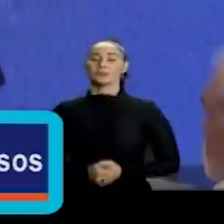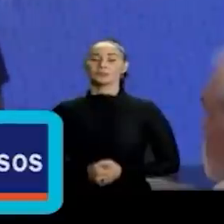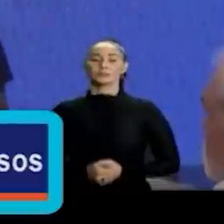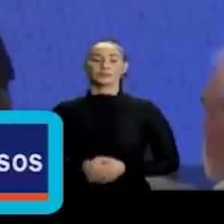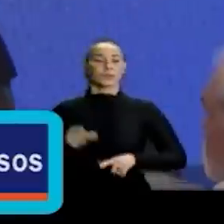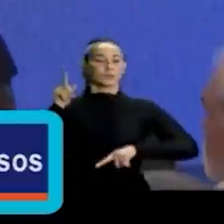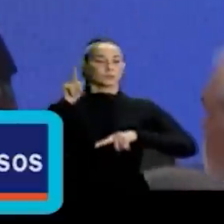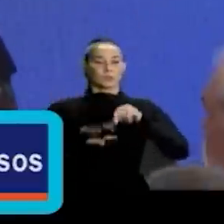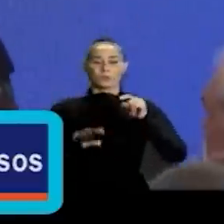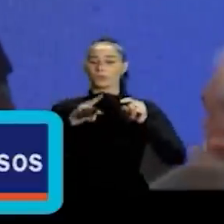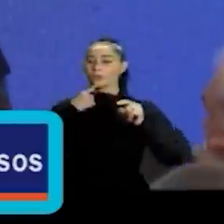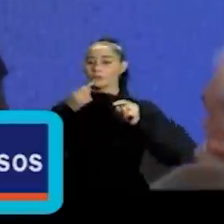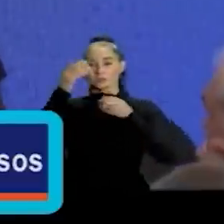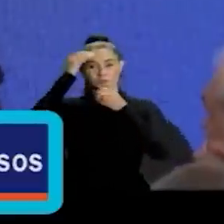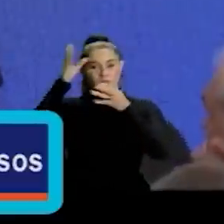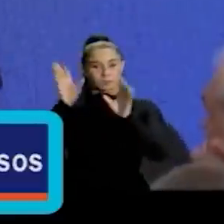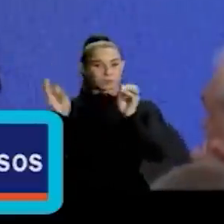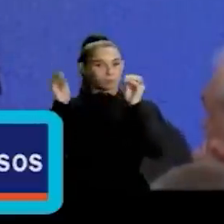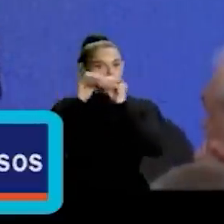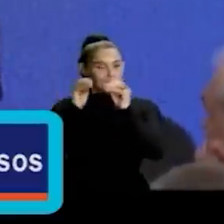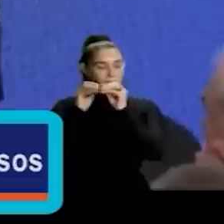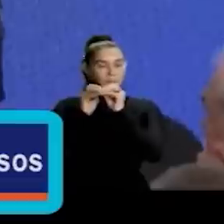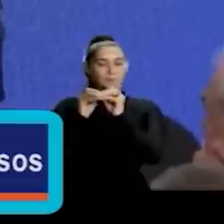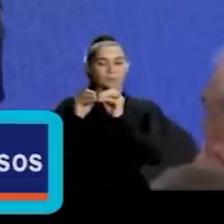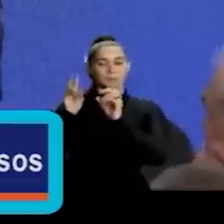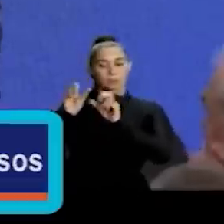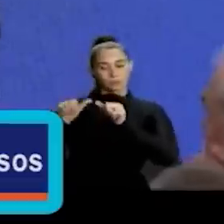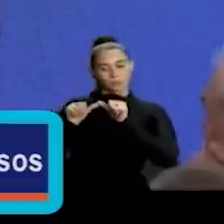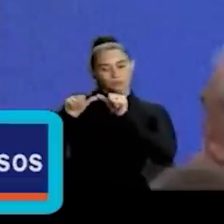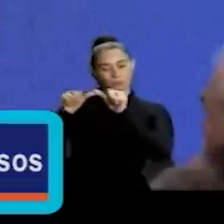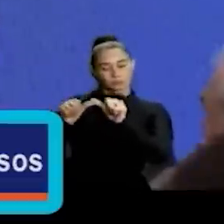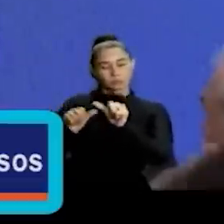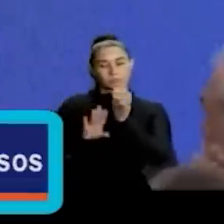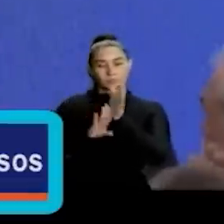sea, no puedo desarrollar más la investigación porque está en un